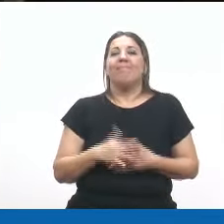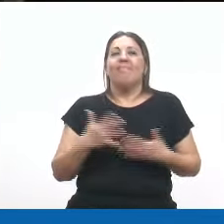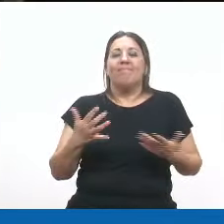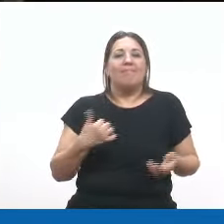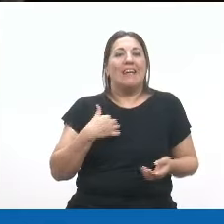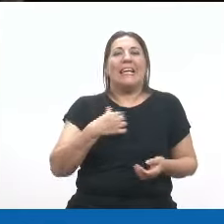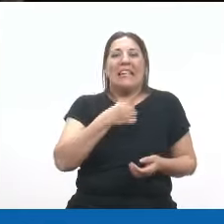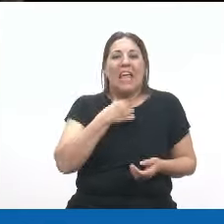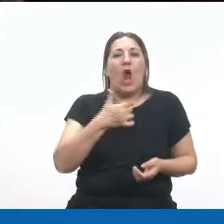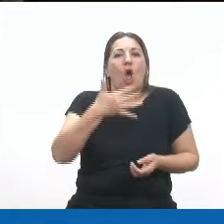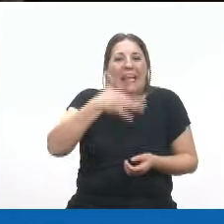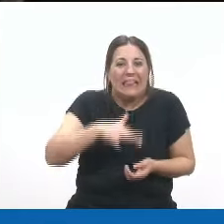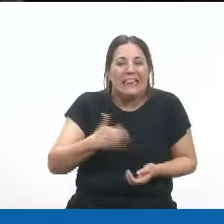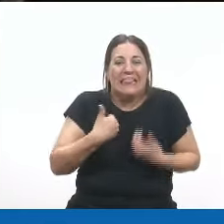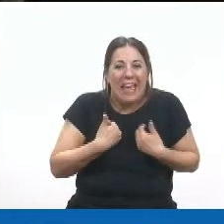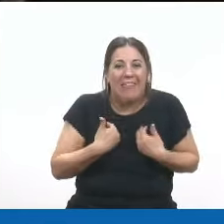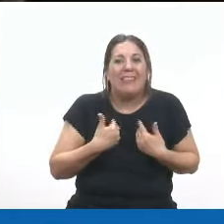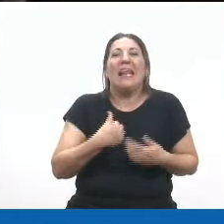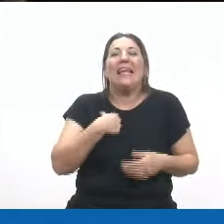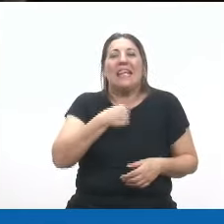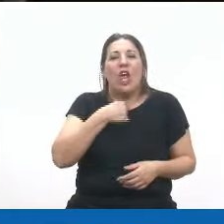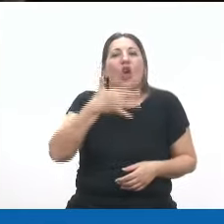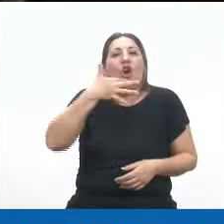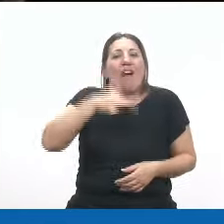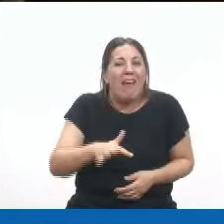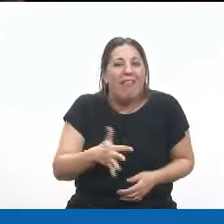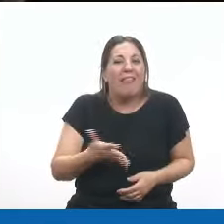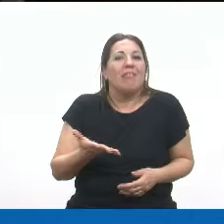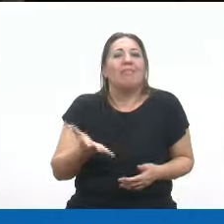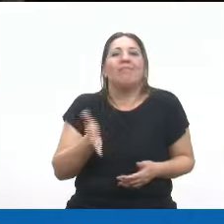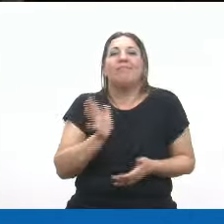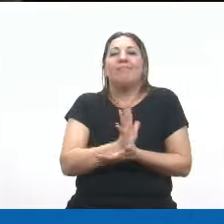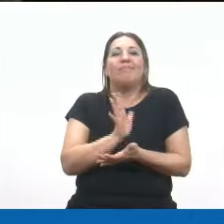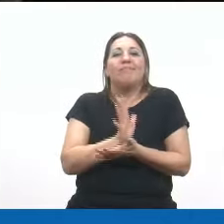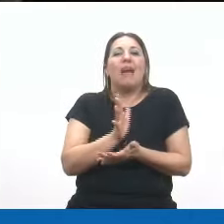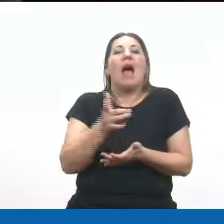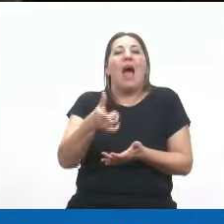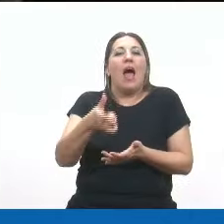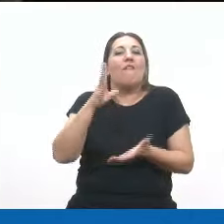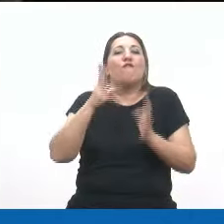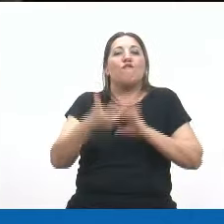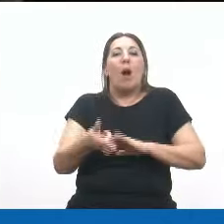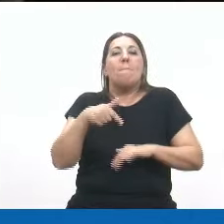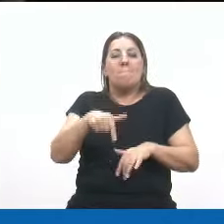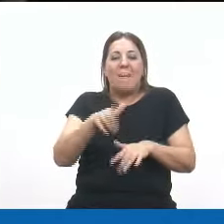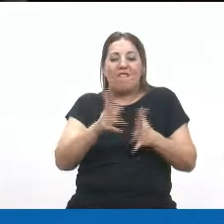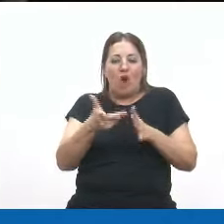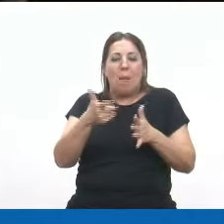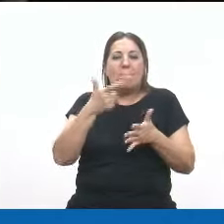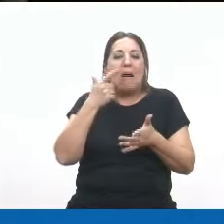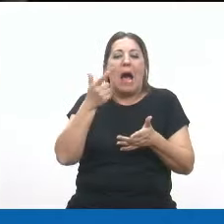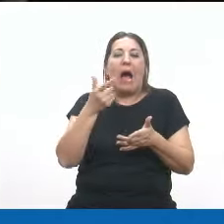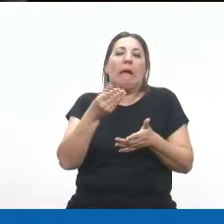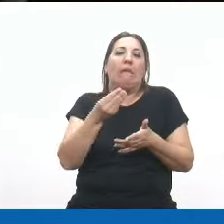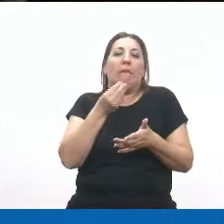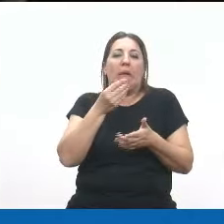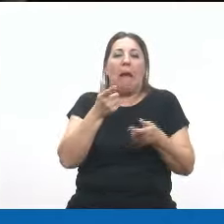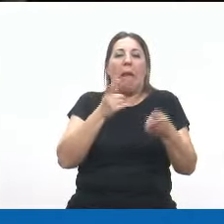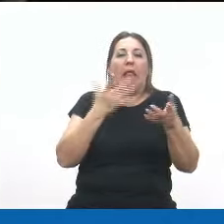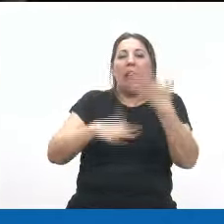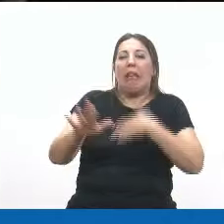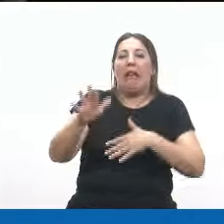entender y comprender que esto ha sido una artimaña para que no se sepa y que no sepan los argentinos que